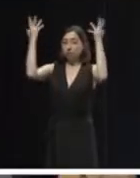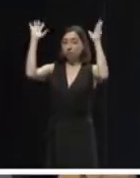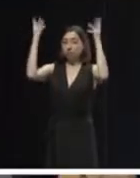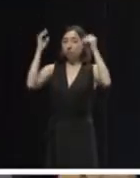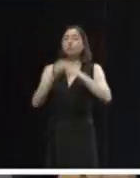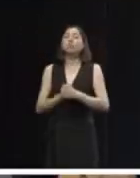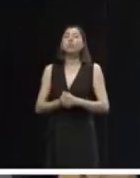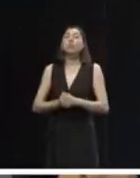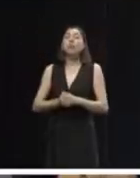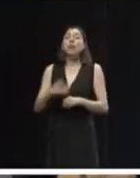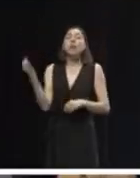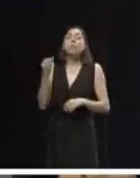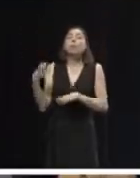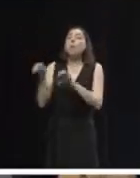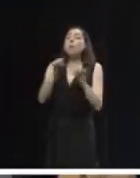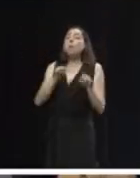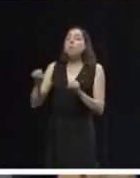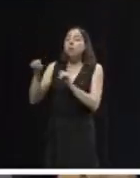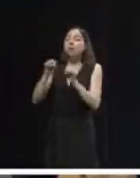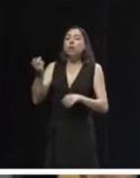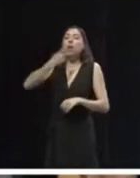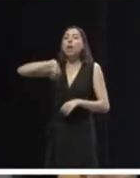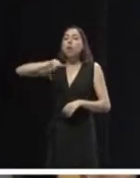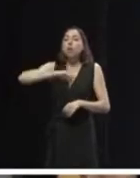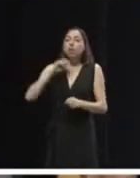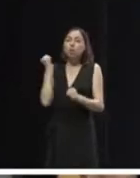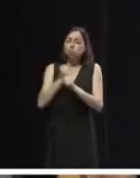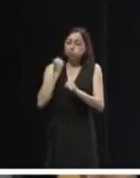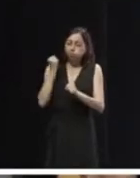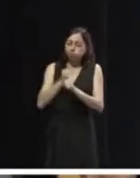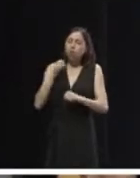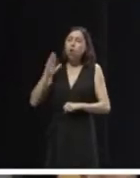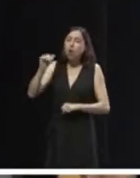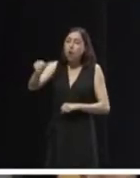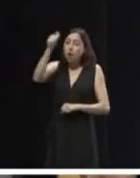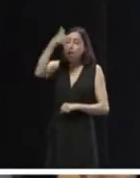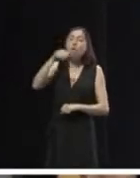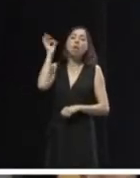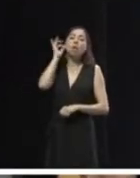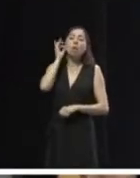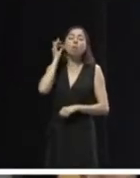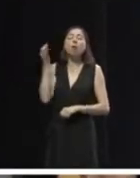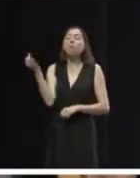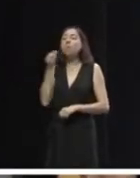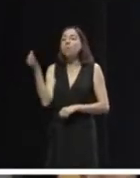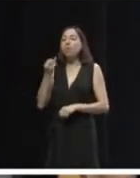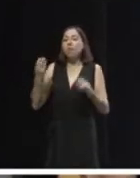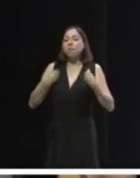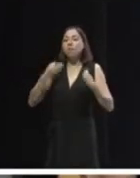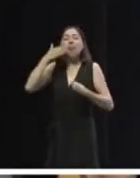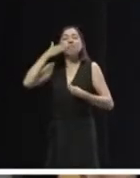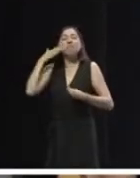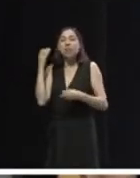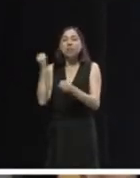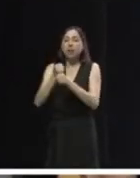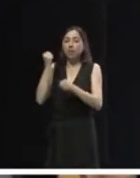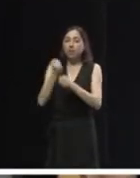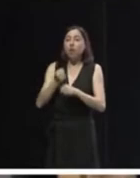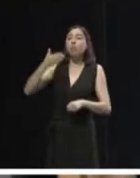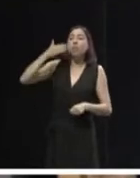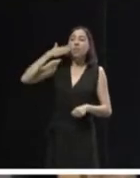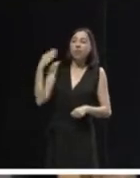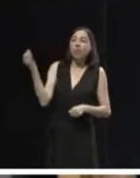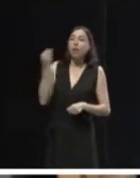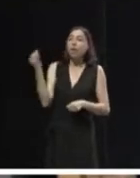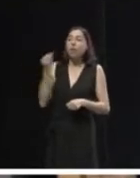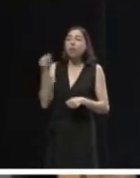Y tenemos que proteger a nuestros jornaleros y jornaleras que merecen una vida digna y un trabajo decente. Hay que aumentar